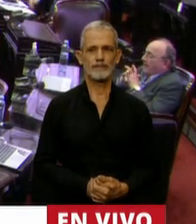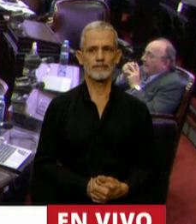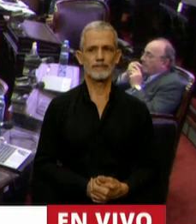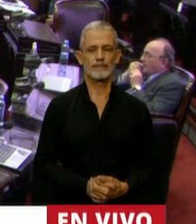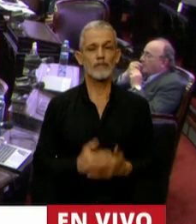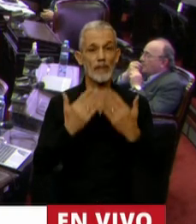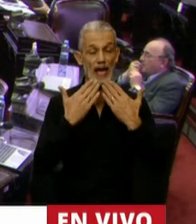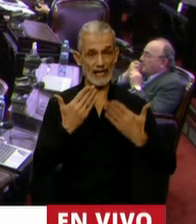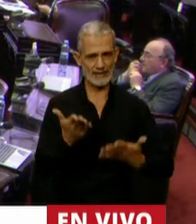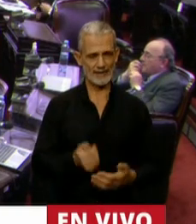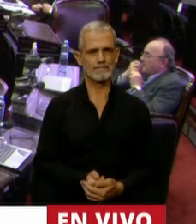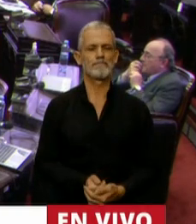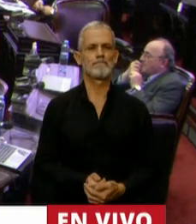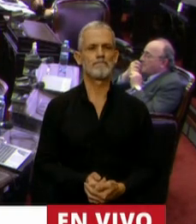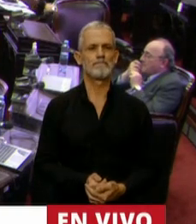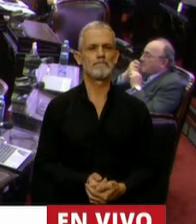Gracias, Presidente.